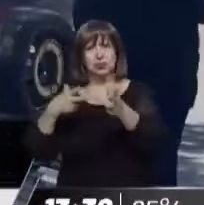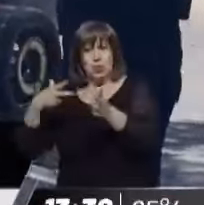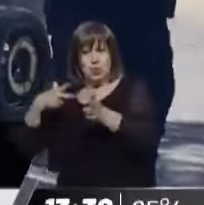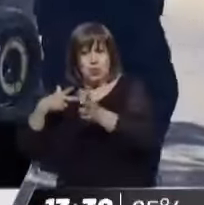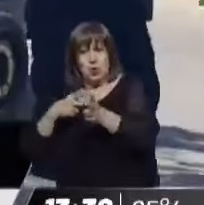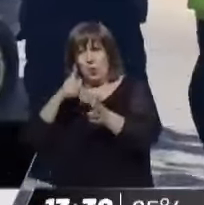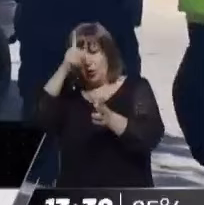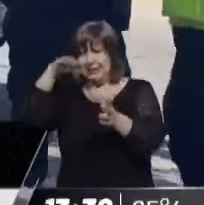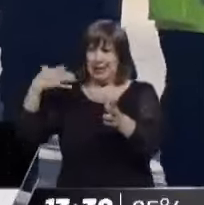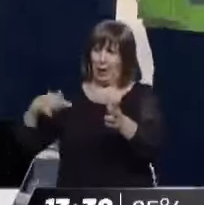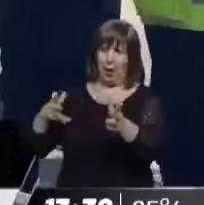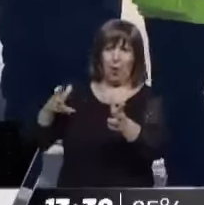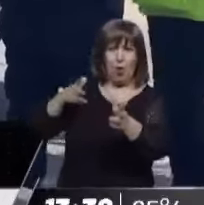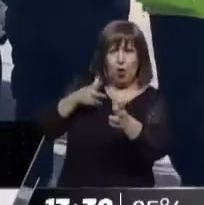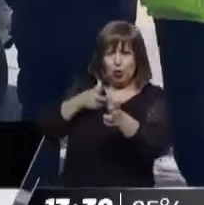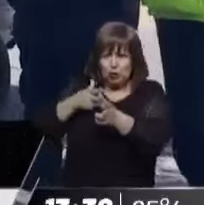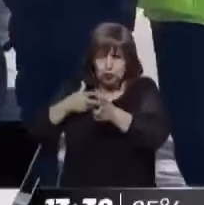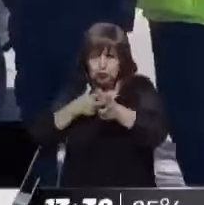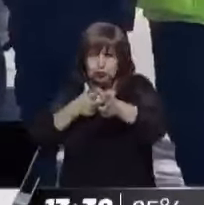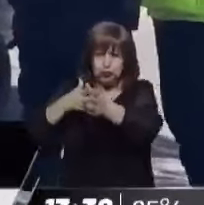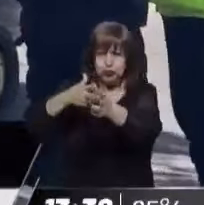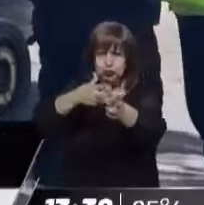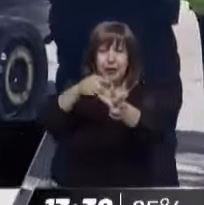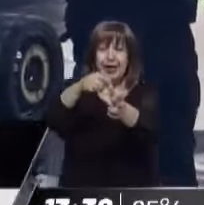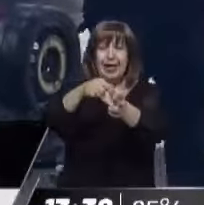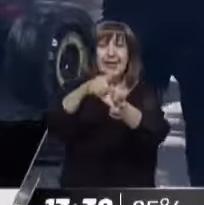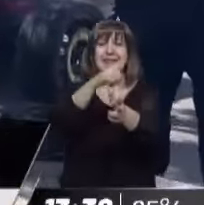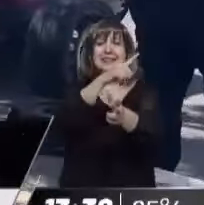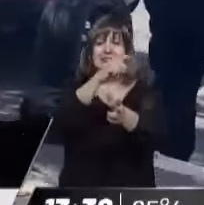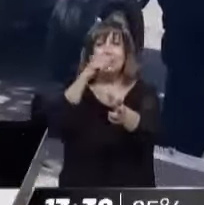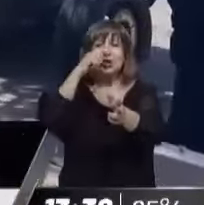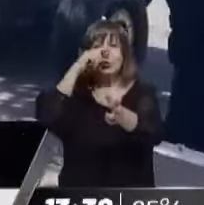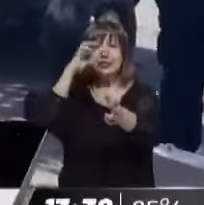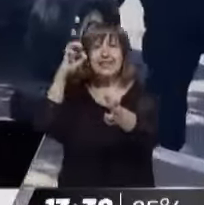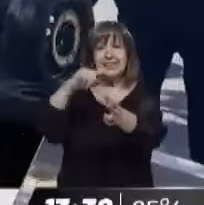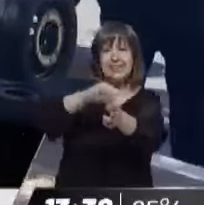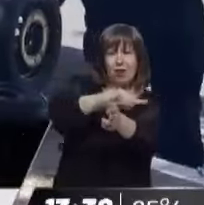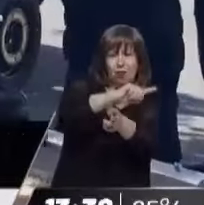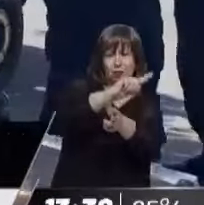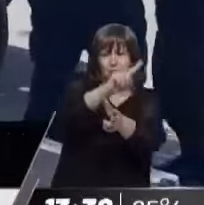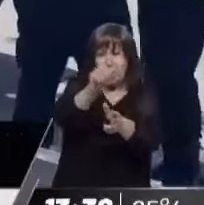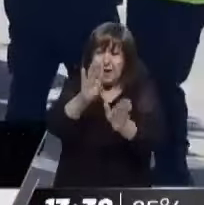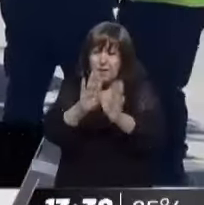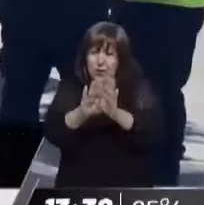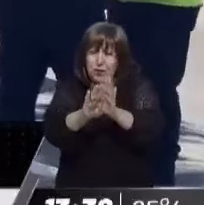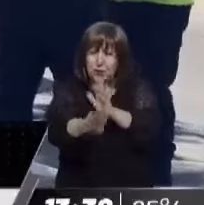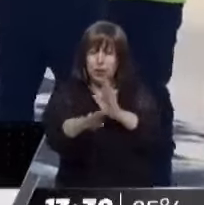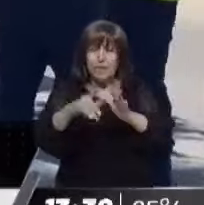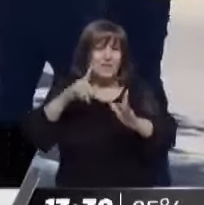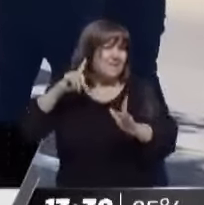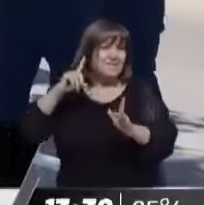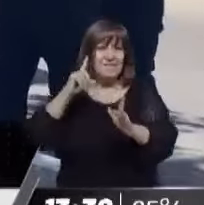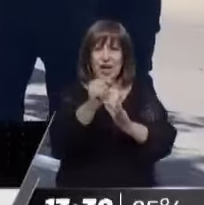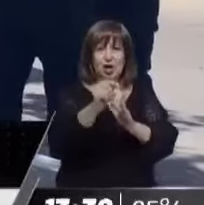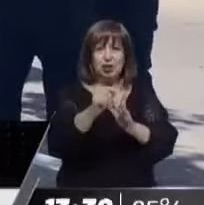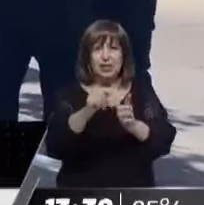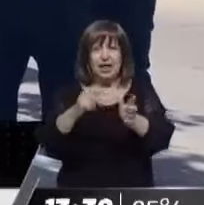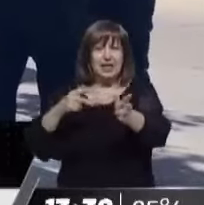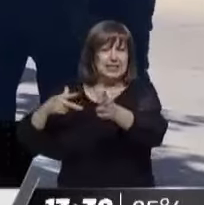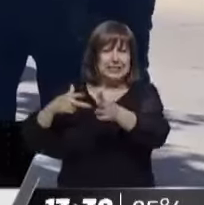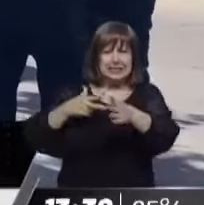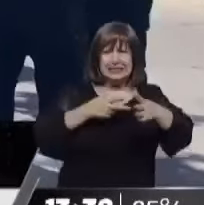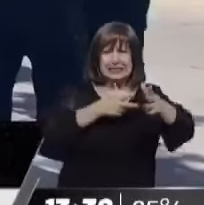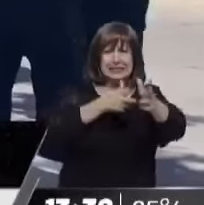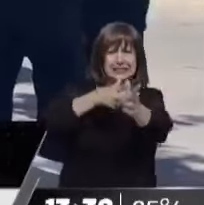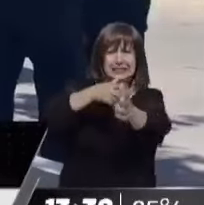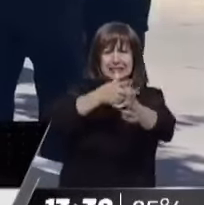sintiéndose quizás que a 170 kilómetros por hora podía llegar a evadir la policía, probablemente pensando también que podía guardar